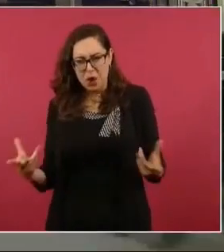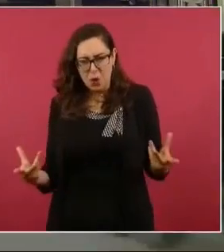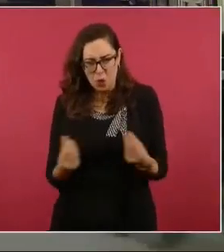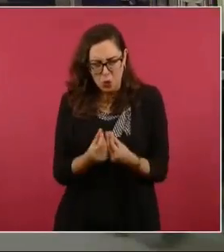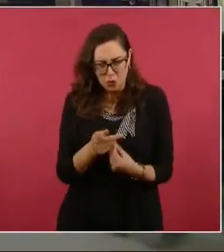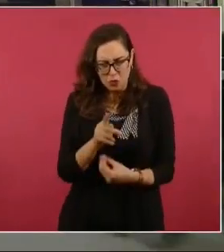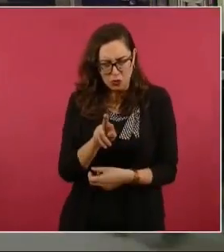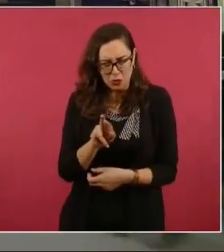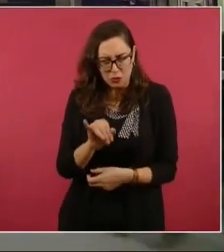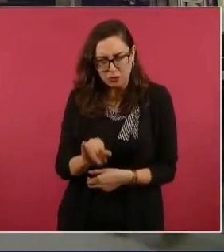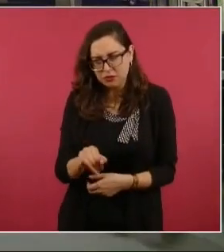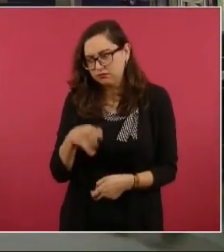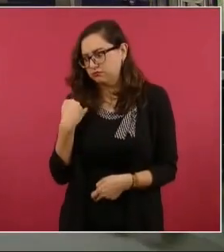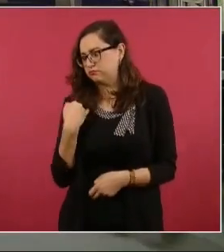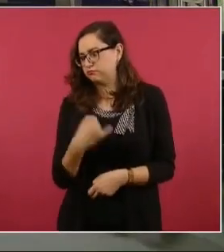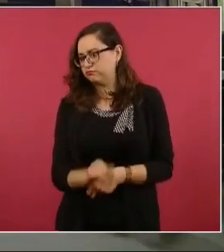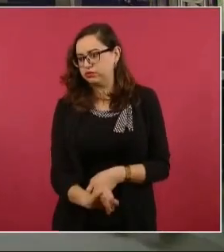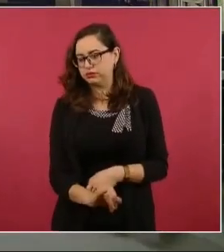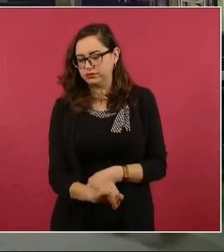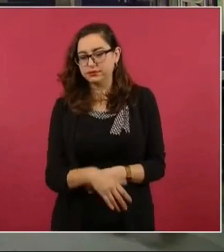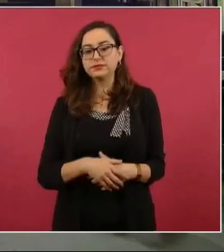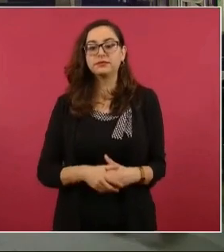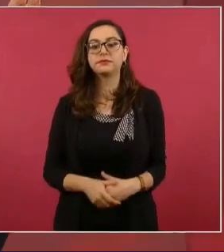Y ya ni hablar